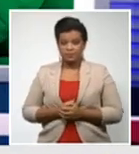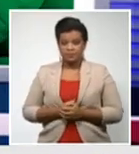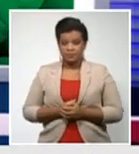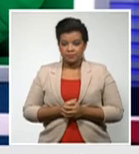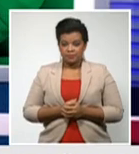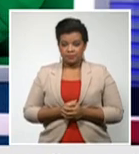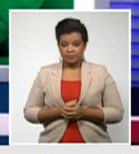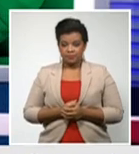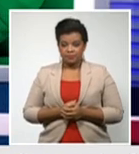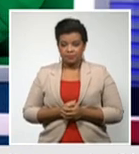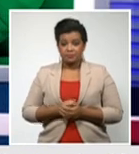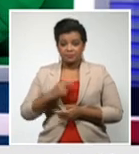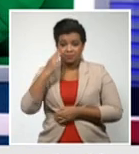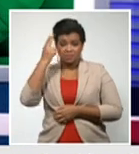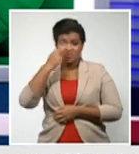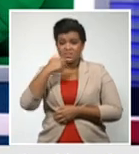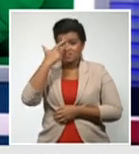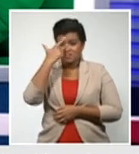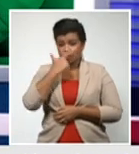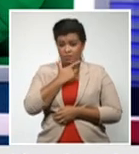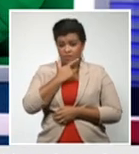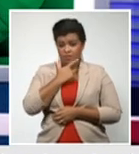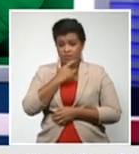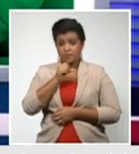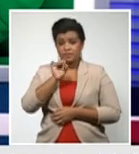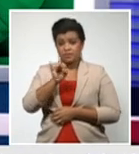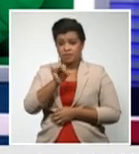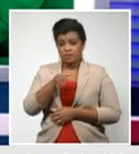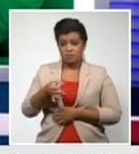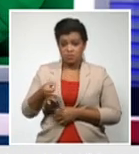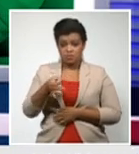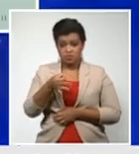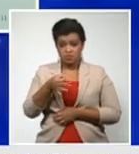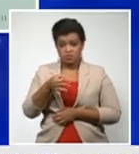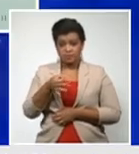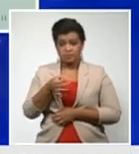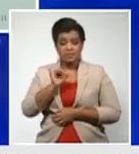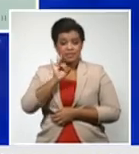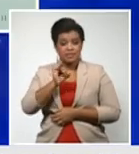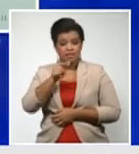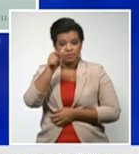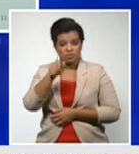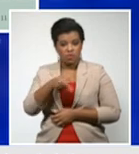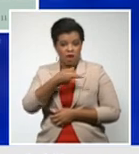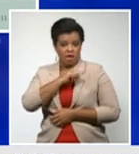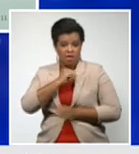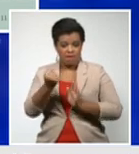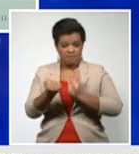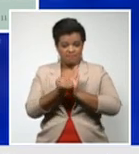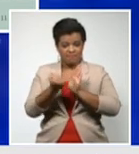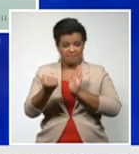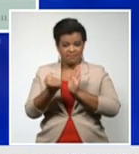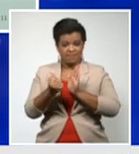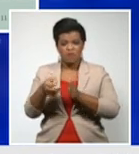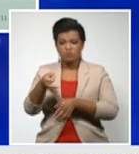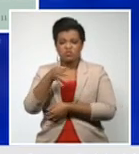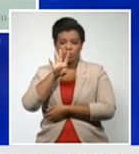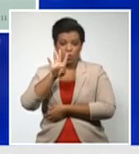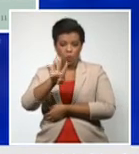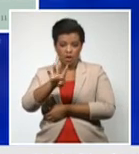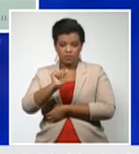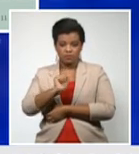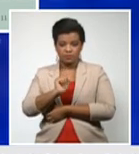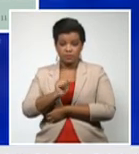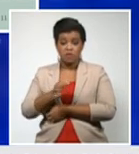Ávila, con 7 casos confirmados ayer en 4 de sus 10 municipios, municipio Ciego de